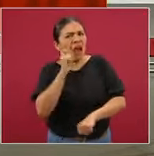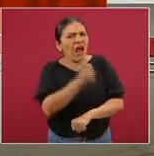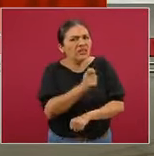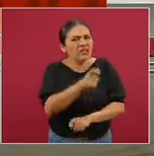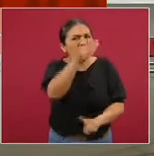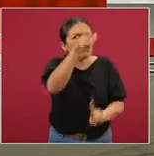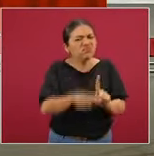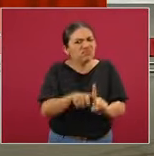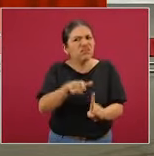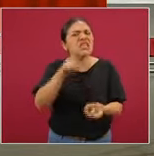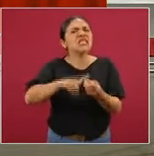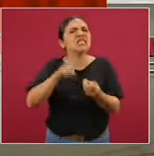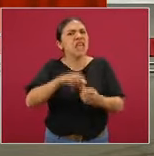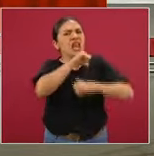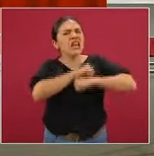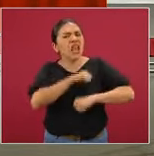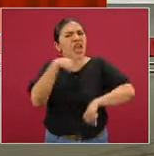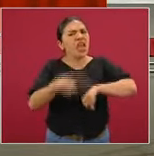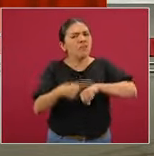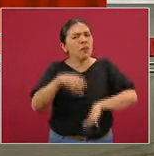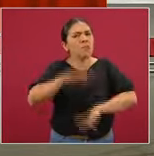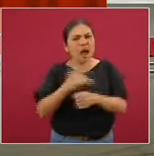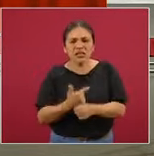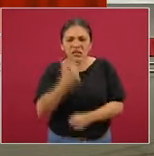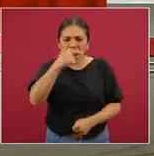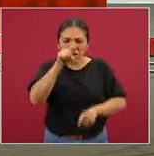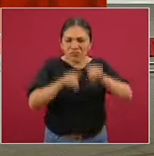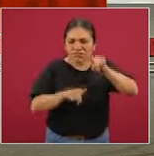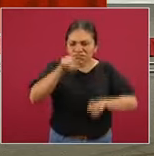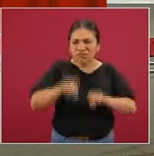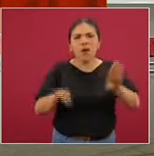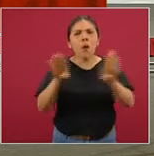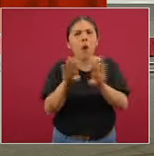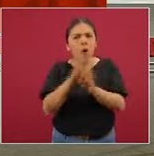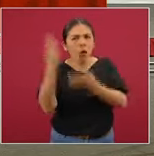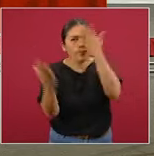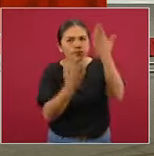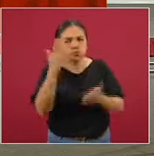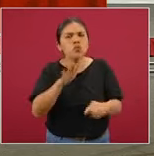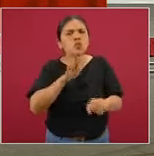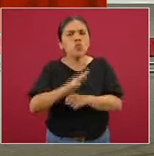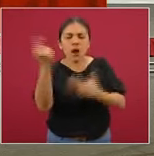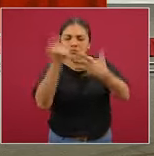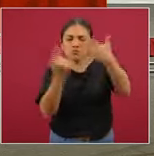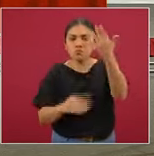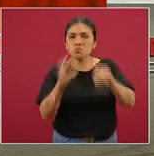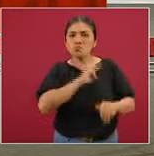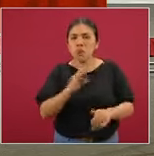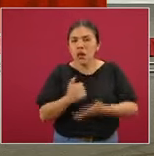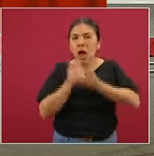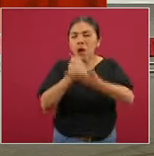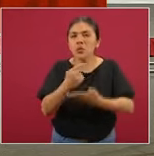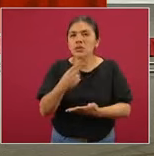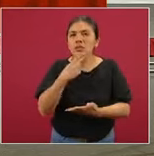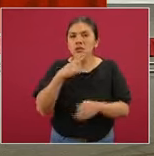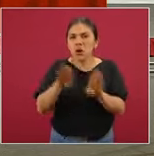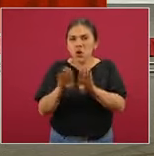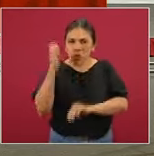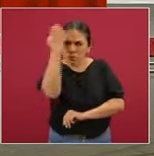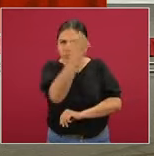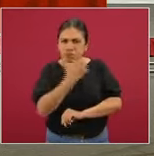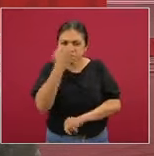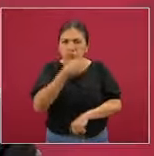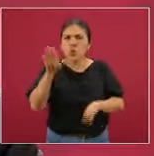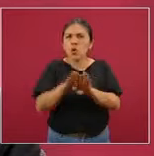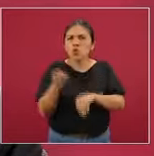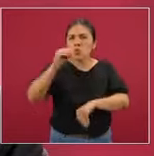otra, en quién se presenta de una manera más grave o menos grave, qué elementos pueden ayudar a predecir el comportamiento de